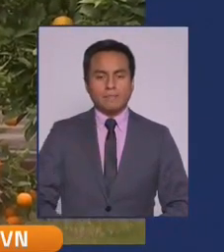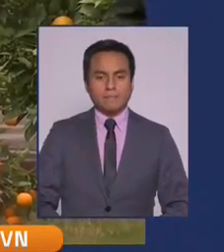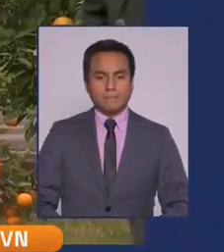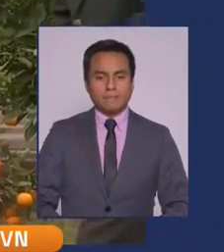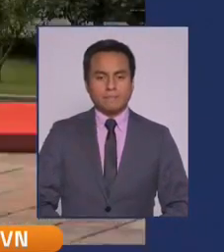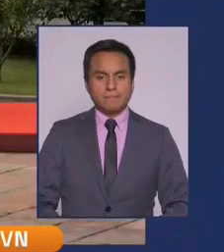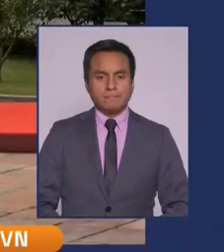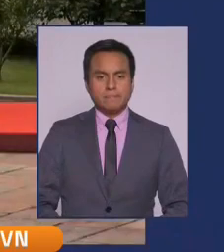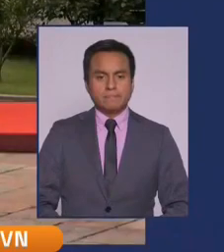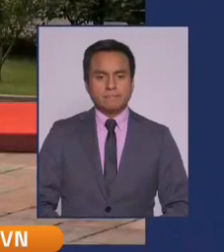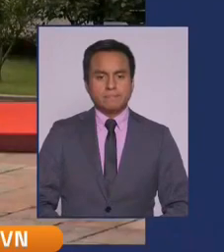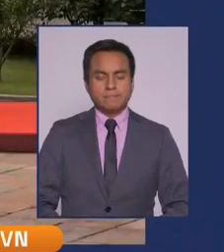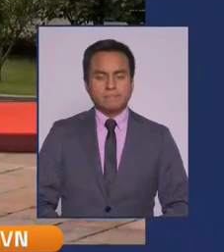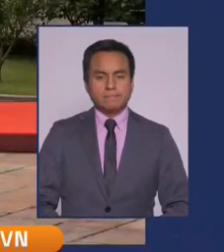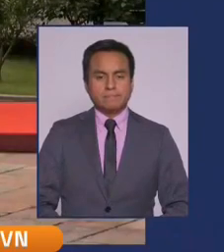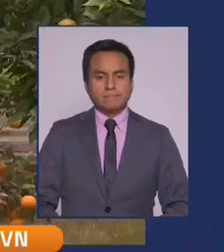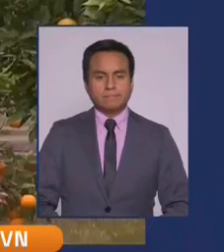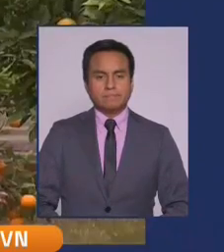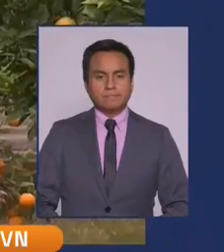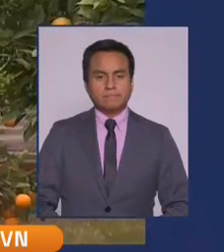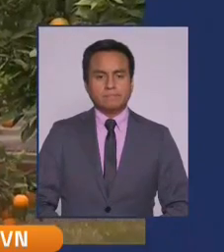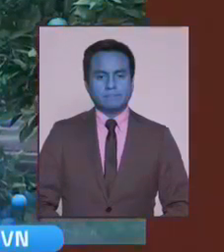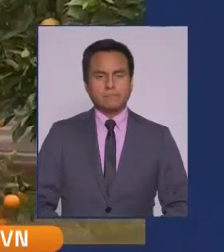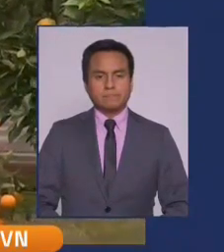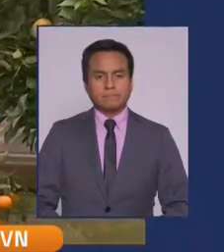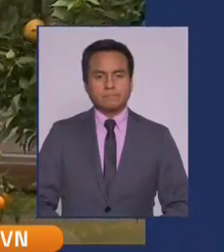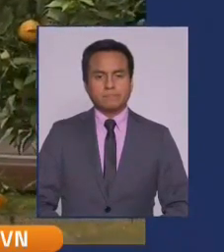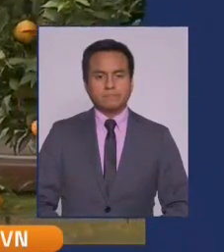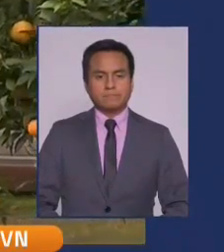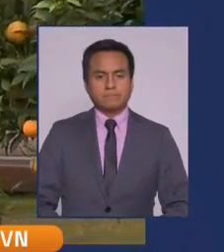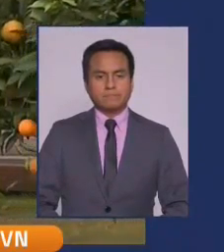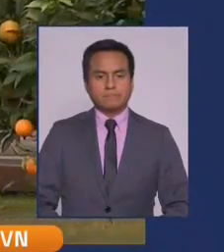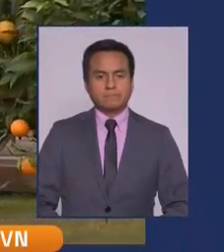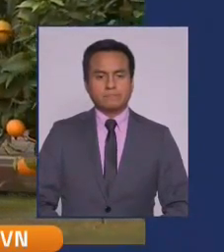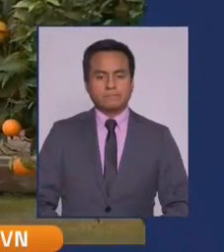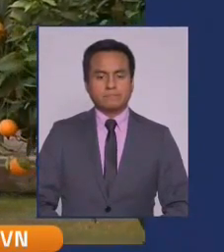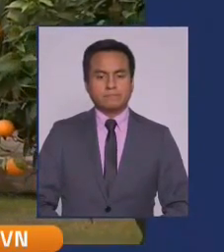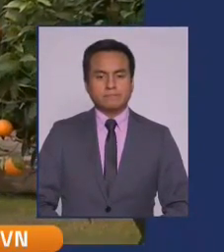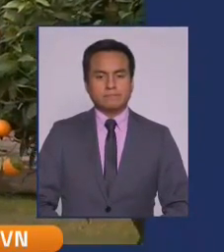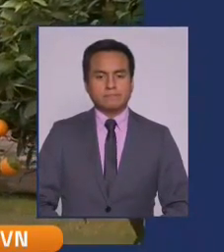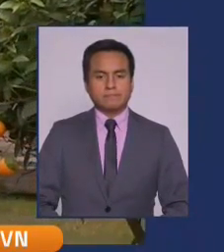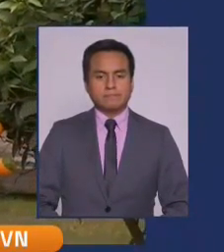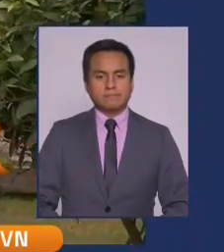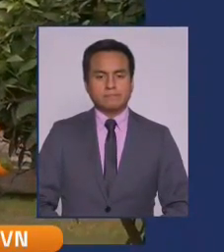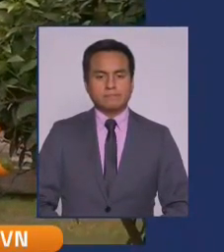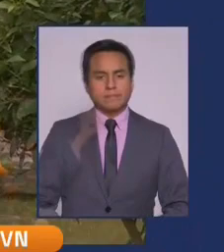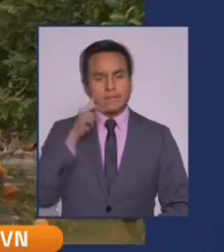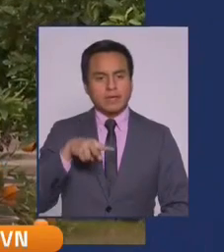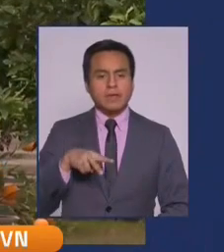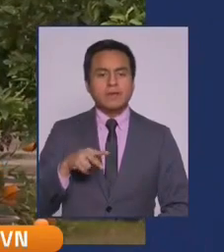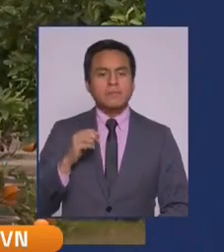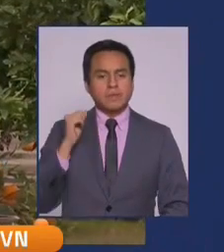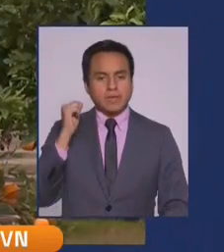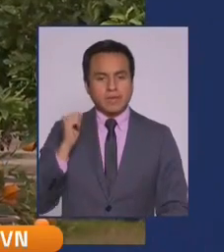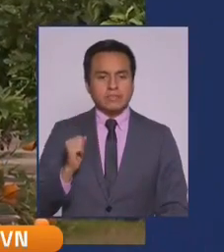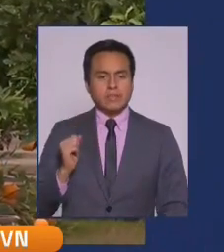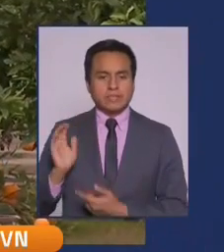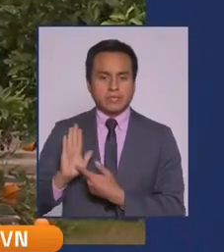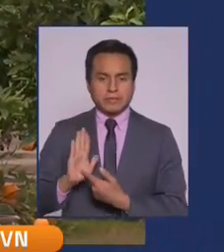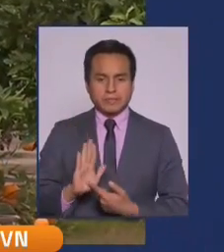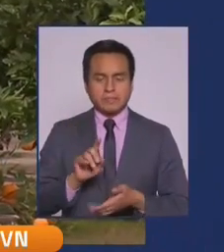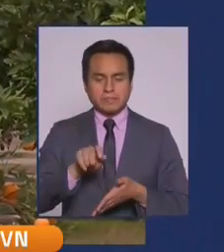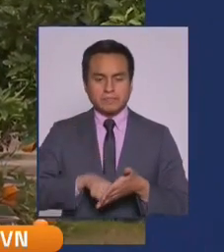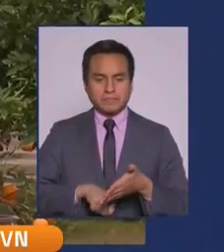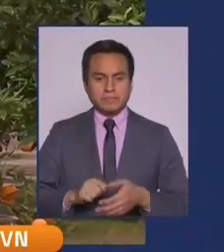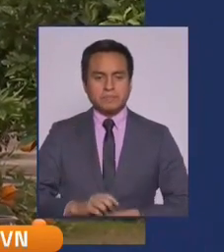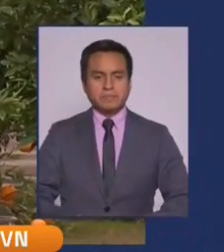y digamos, y ciertas para todos, ciudadanos y incumbentes. Y en este caso, la elección ya se había corrido